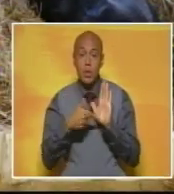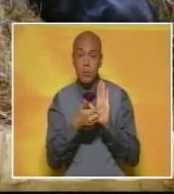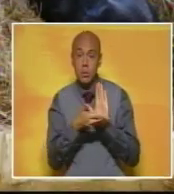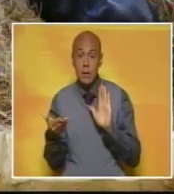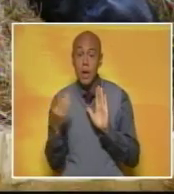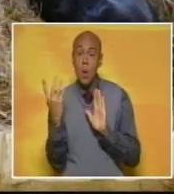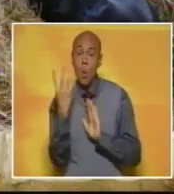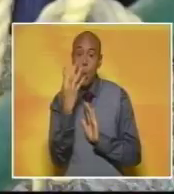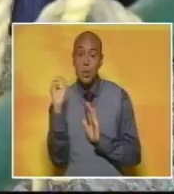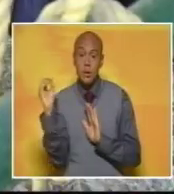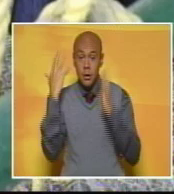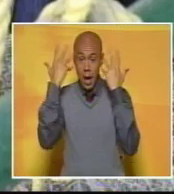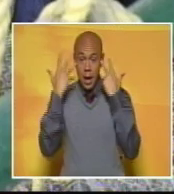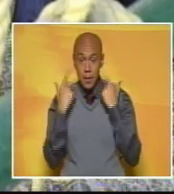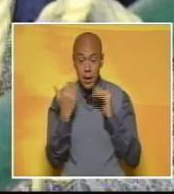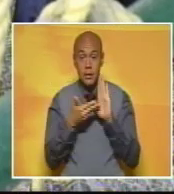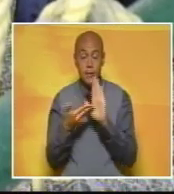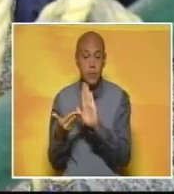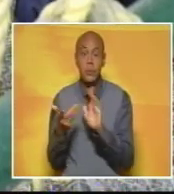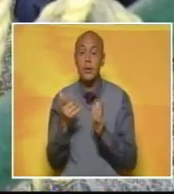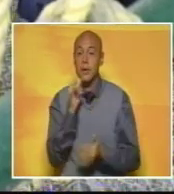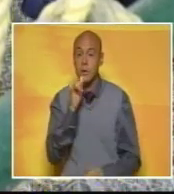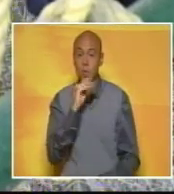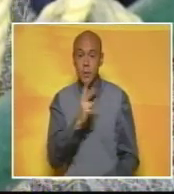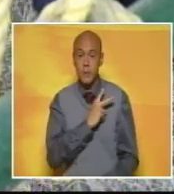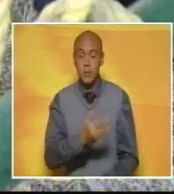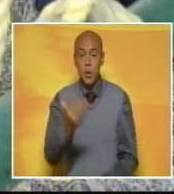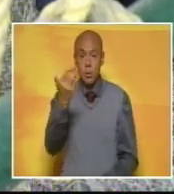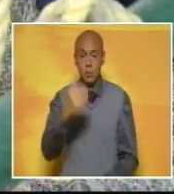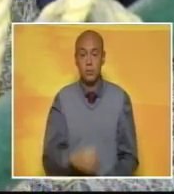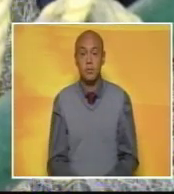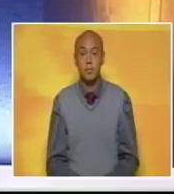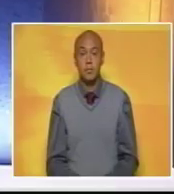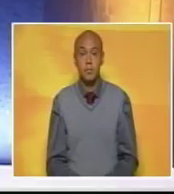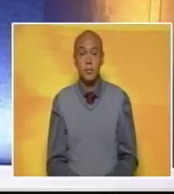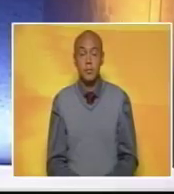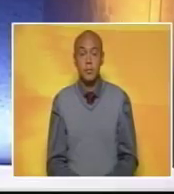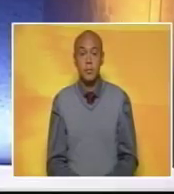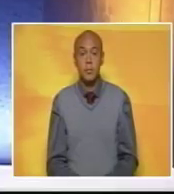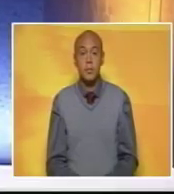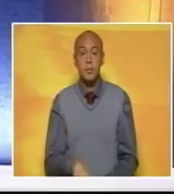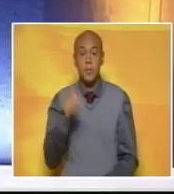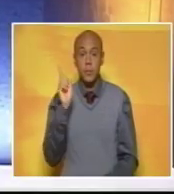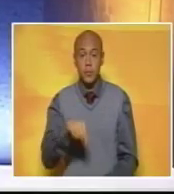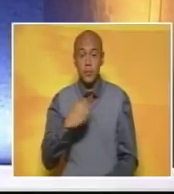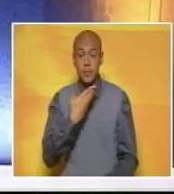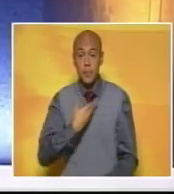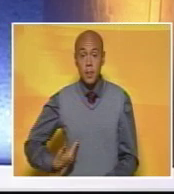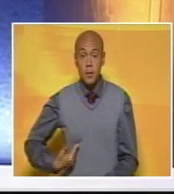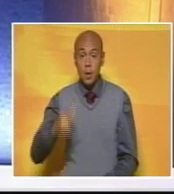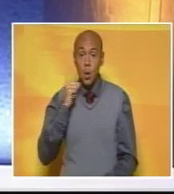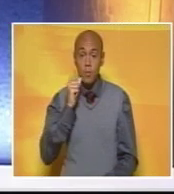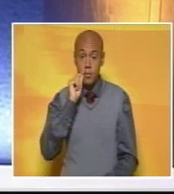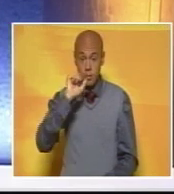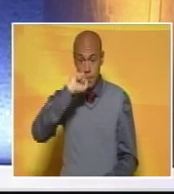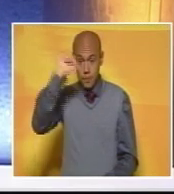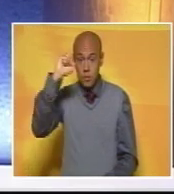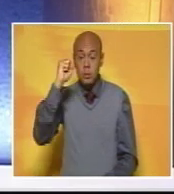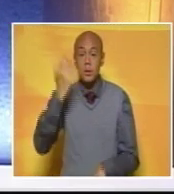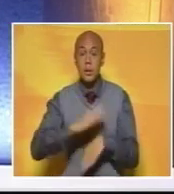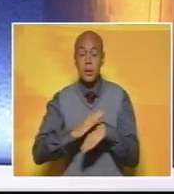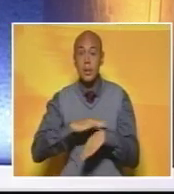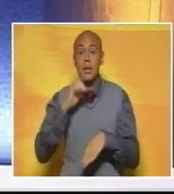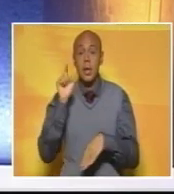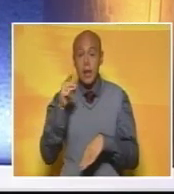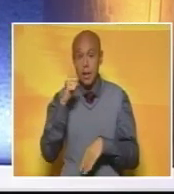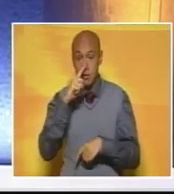400 animales. Randolfo Blanco, Noticiero Venevisión. El presidente de la República, Nicolás Maduro, anunció que para el